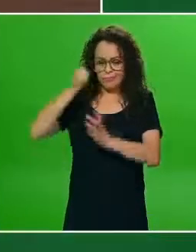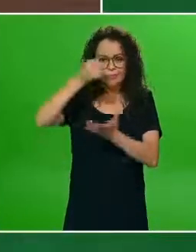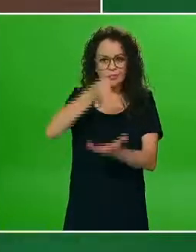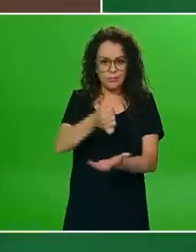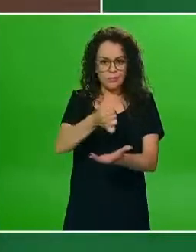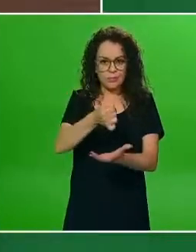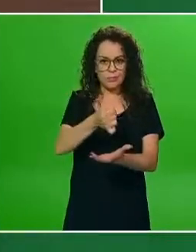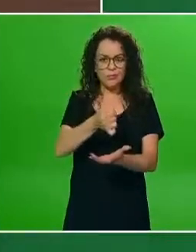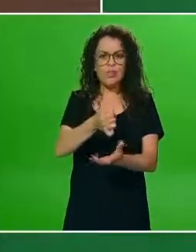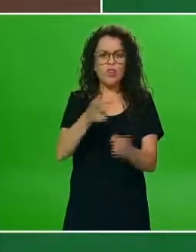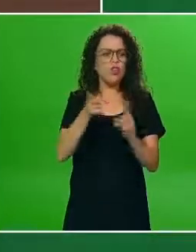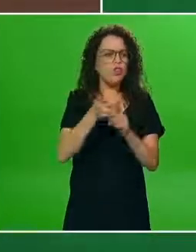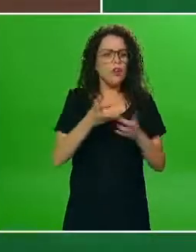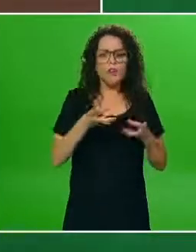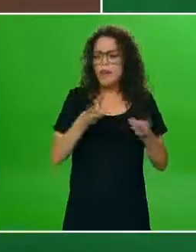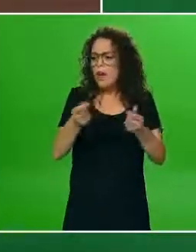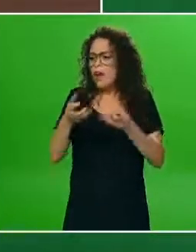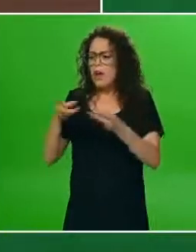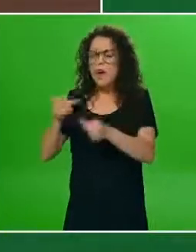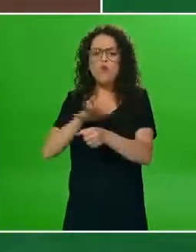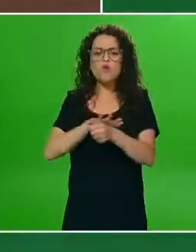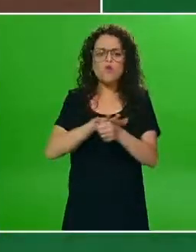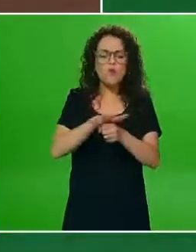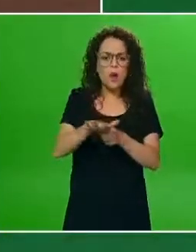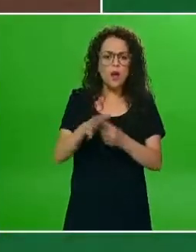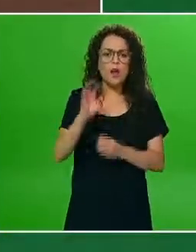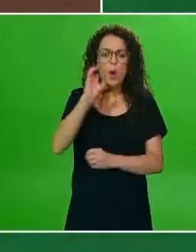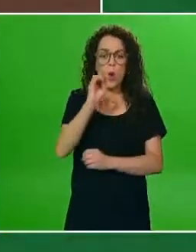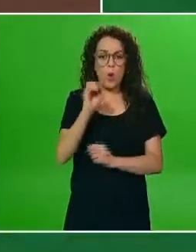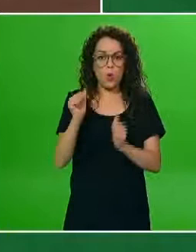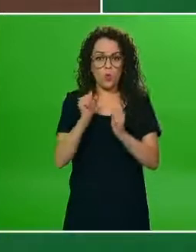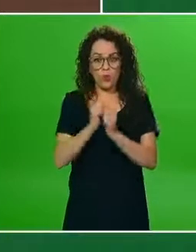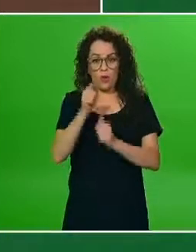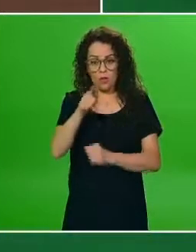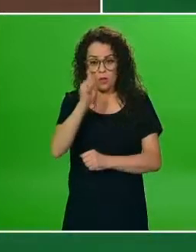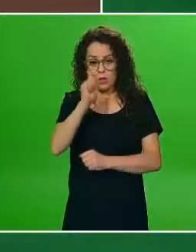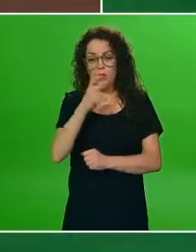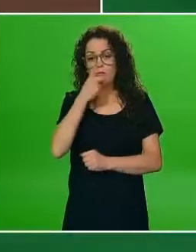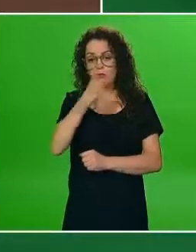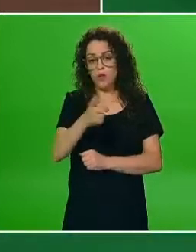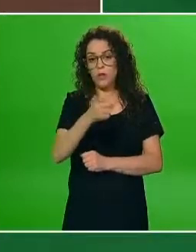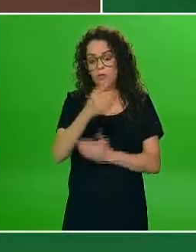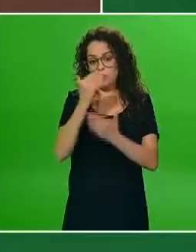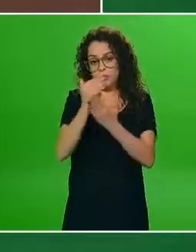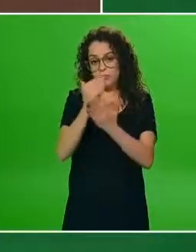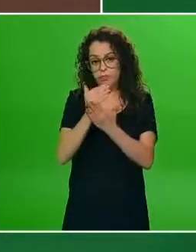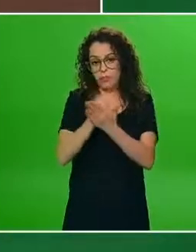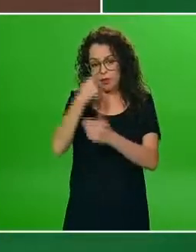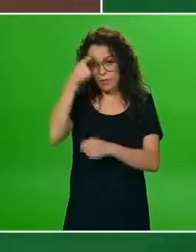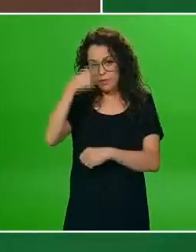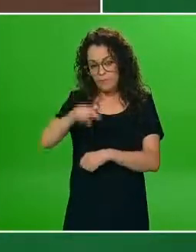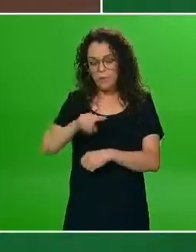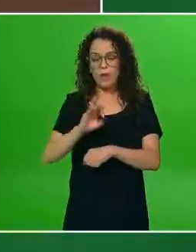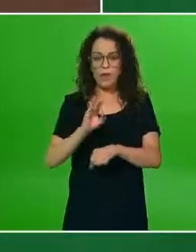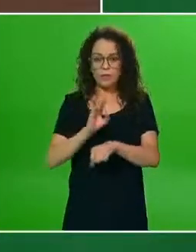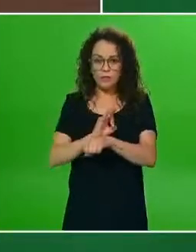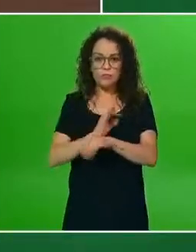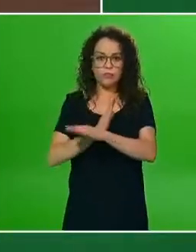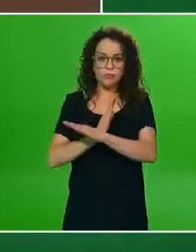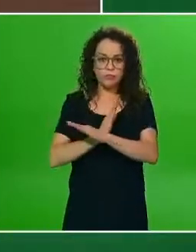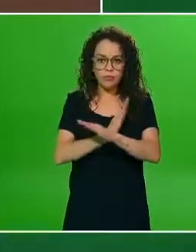hecho o alineado a los lineamientos de prevención y protección de